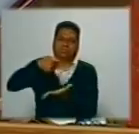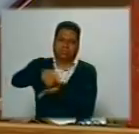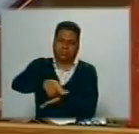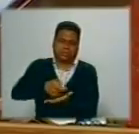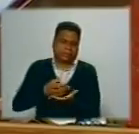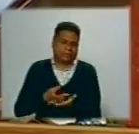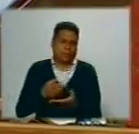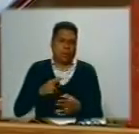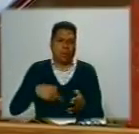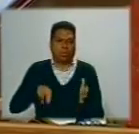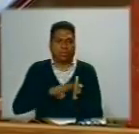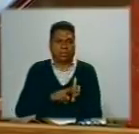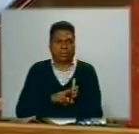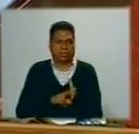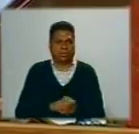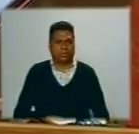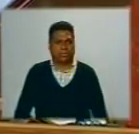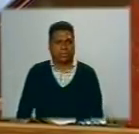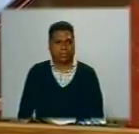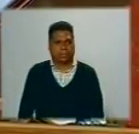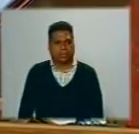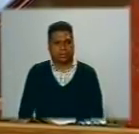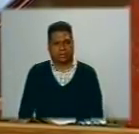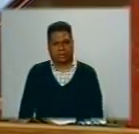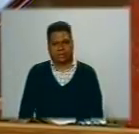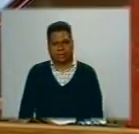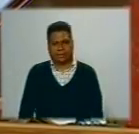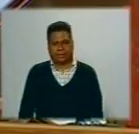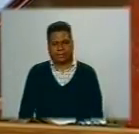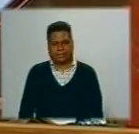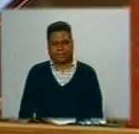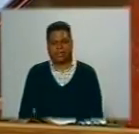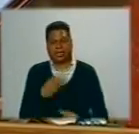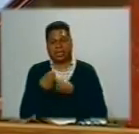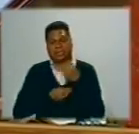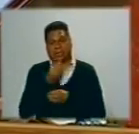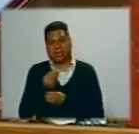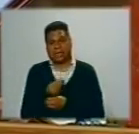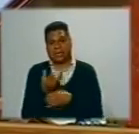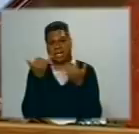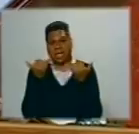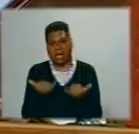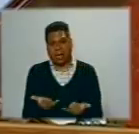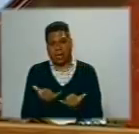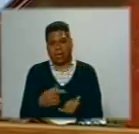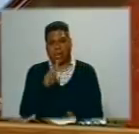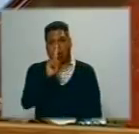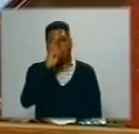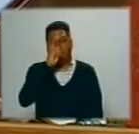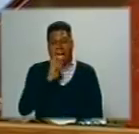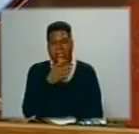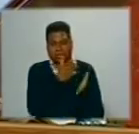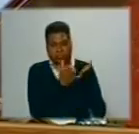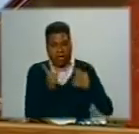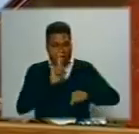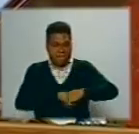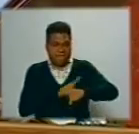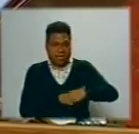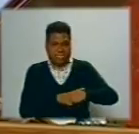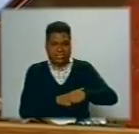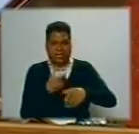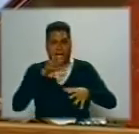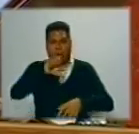del bien. Cuando no se establezca el plazo de la garantía, se considerará que el mismo es de un año a partir de la fecha en su